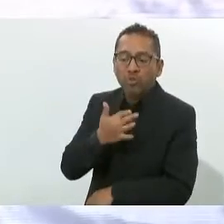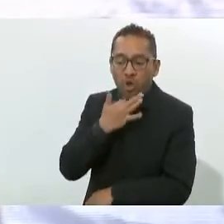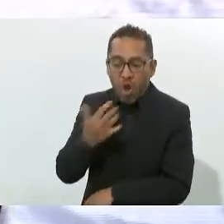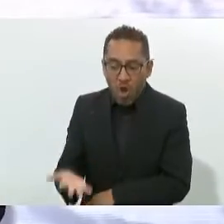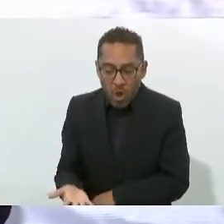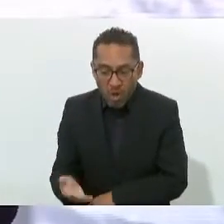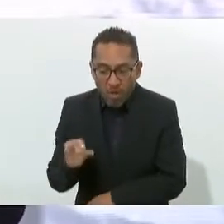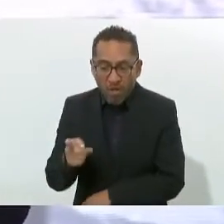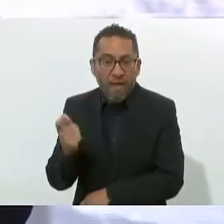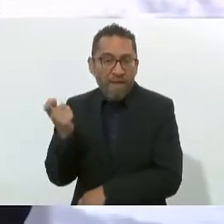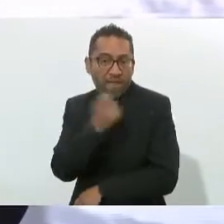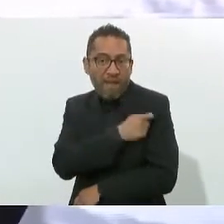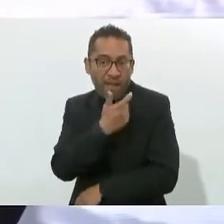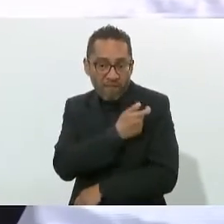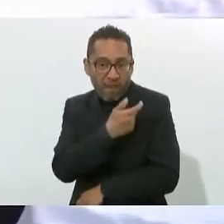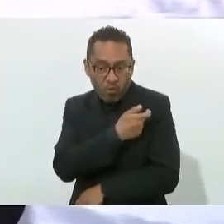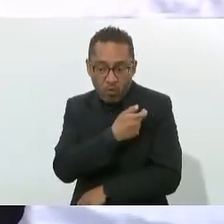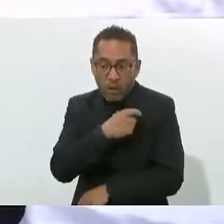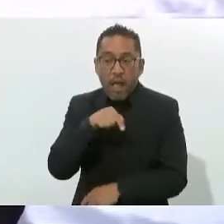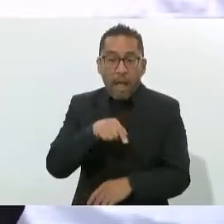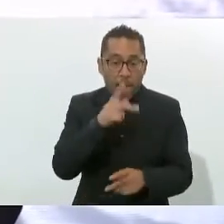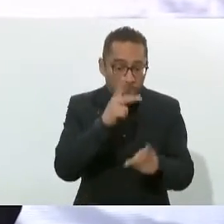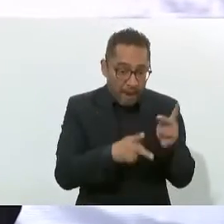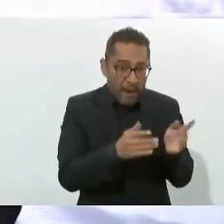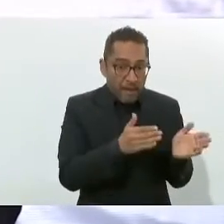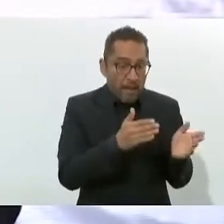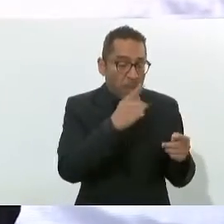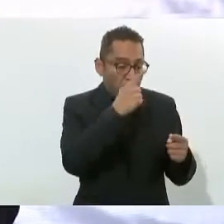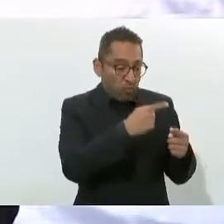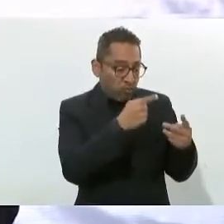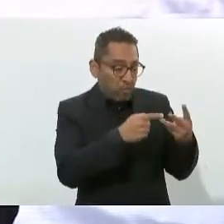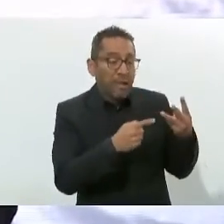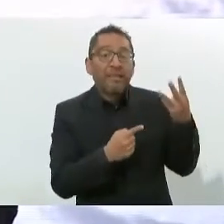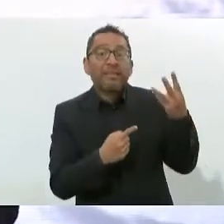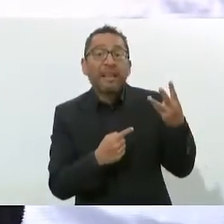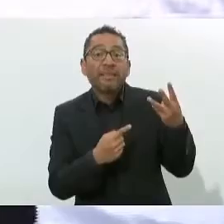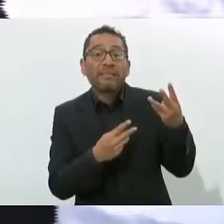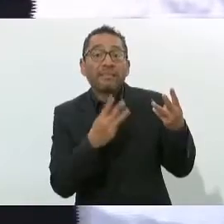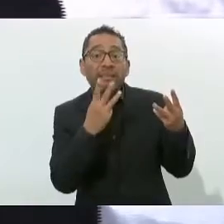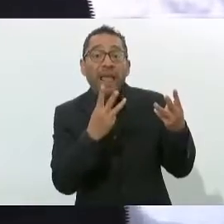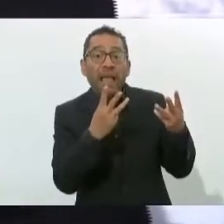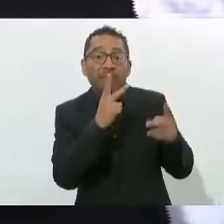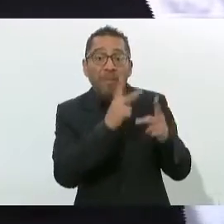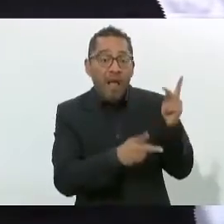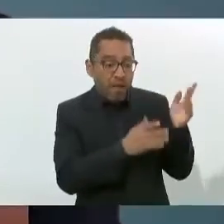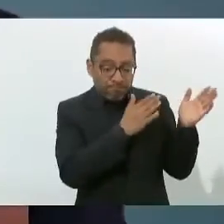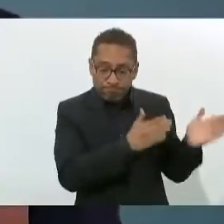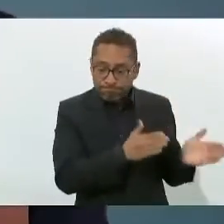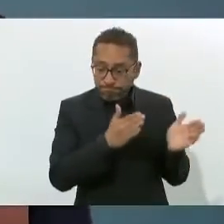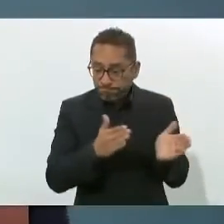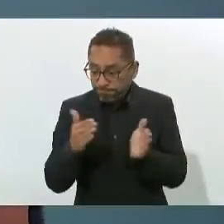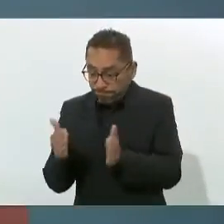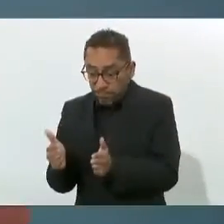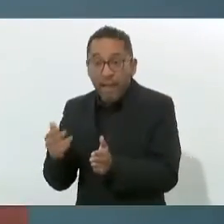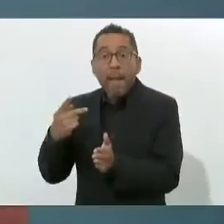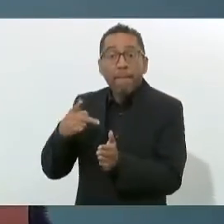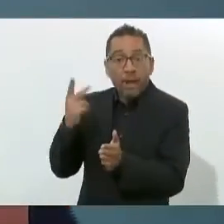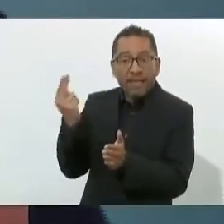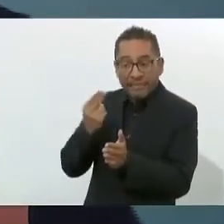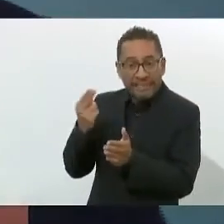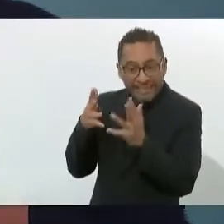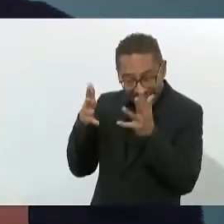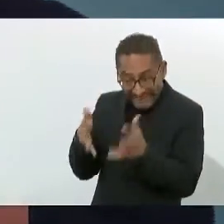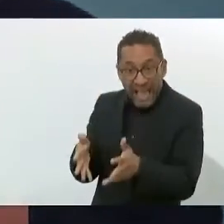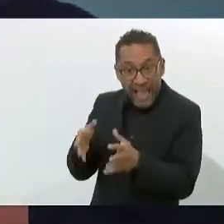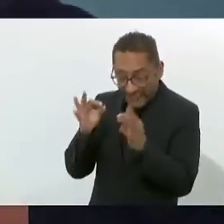Esa vacuna está en fase 3 todavía y la tenemos que dejar ya